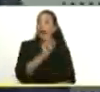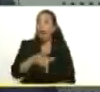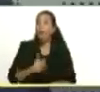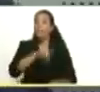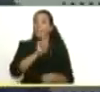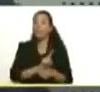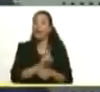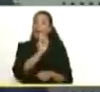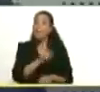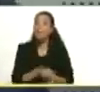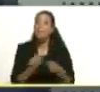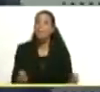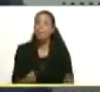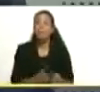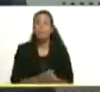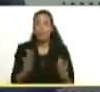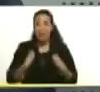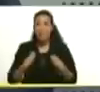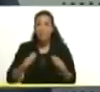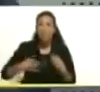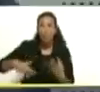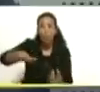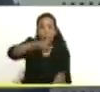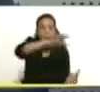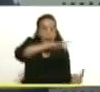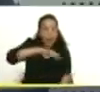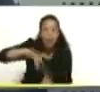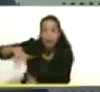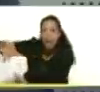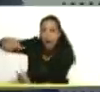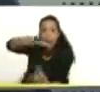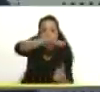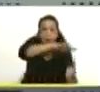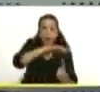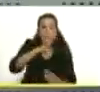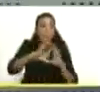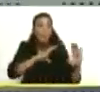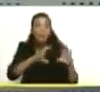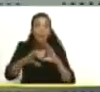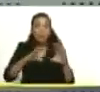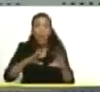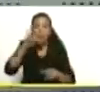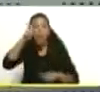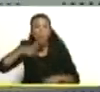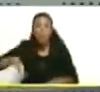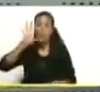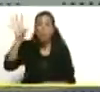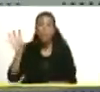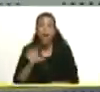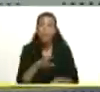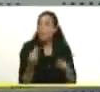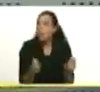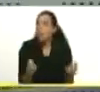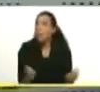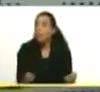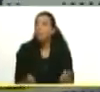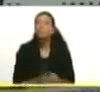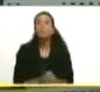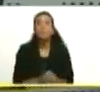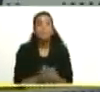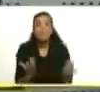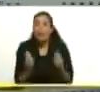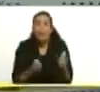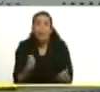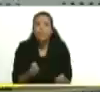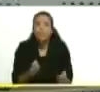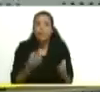fundamental, la vida social, comunicacional de nuestros países, sin